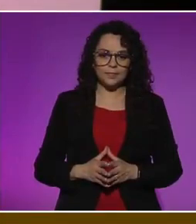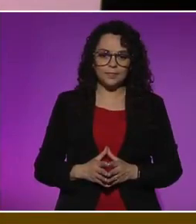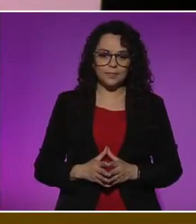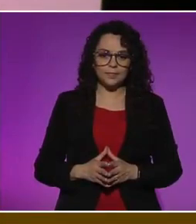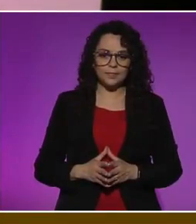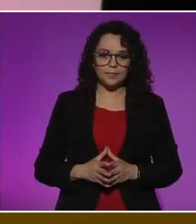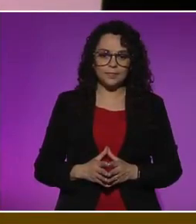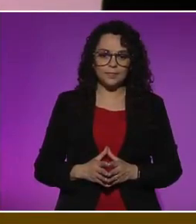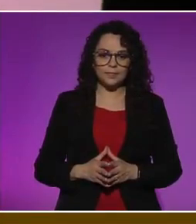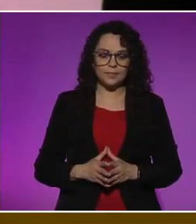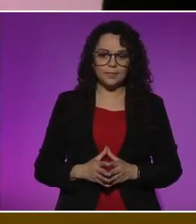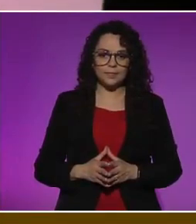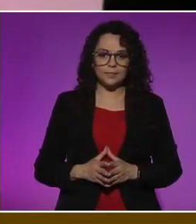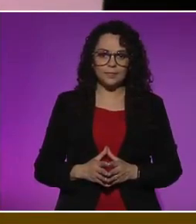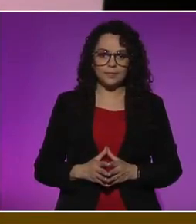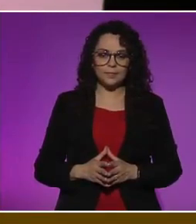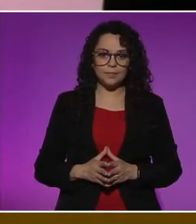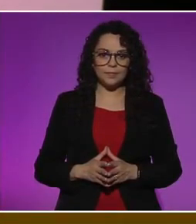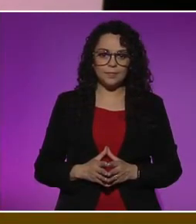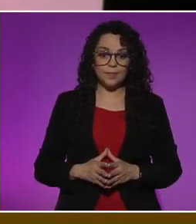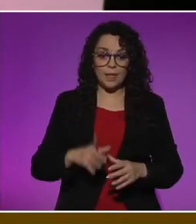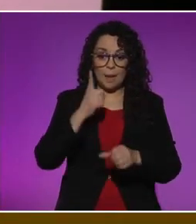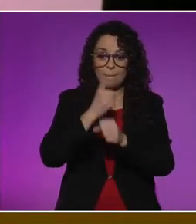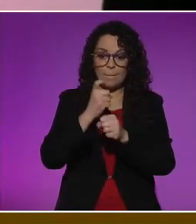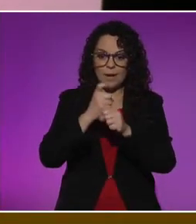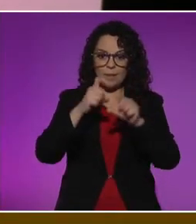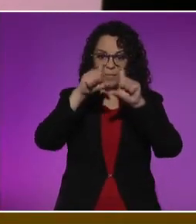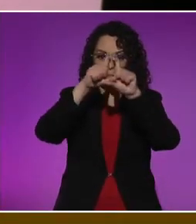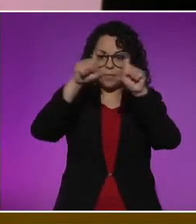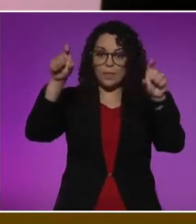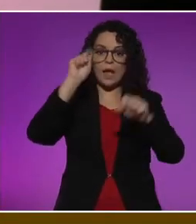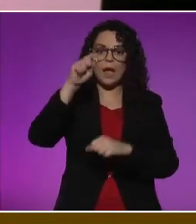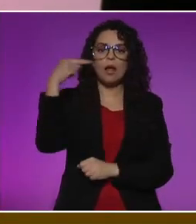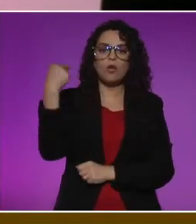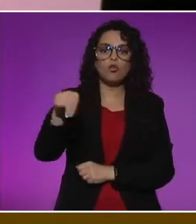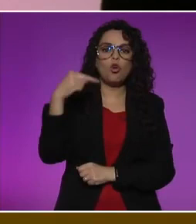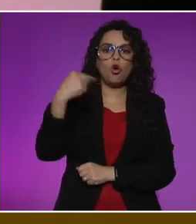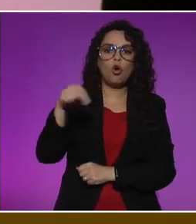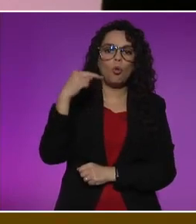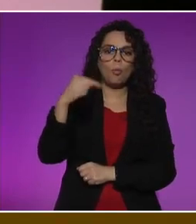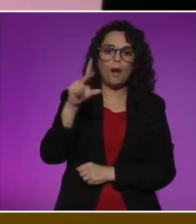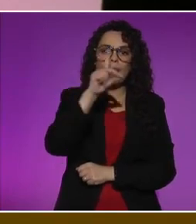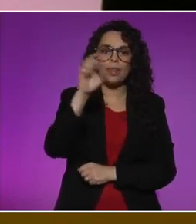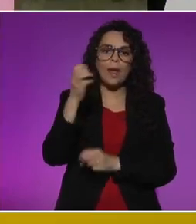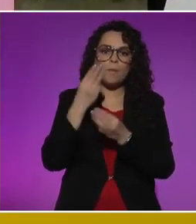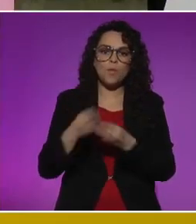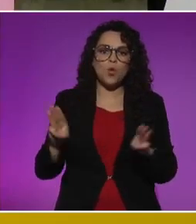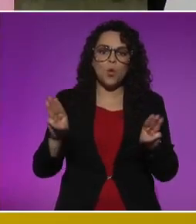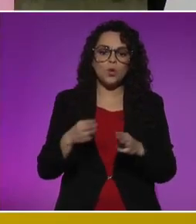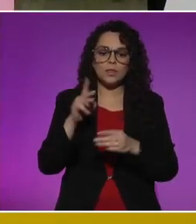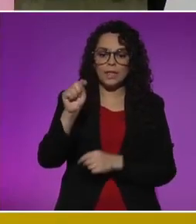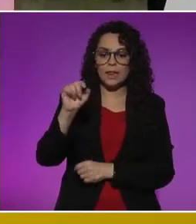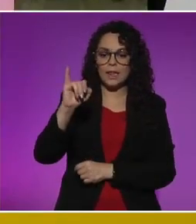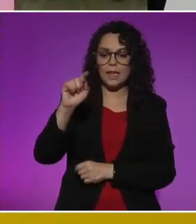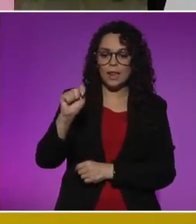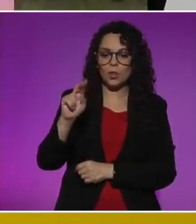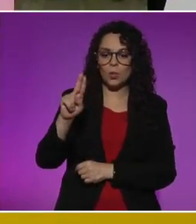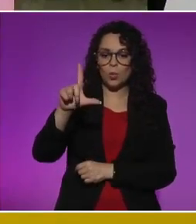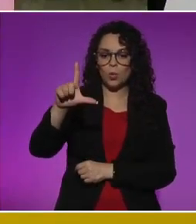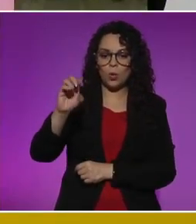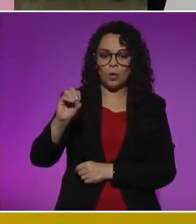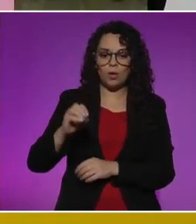Y lo primero que aparece en una partitura en Braille es el título. ¿El título?